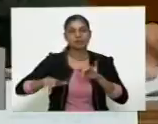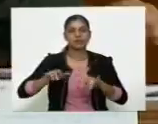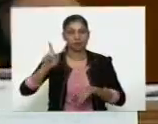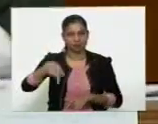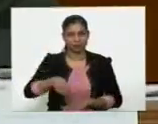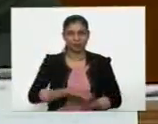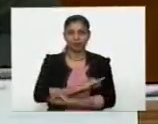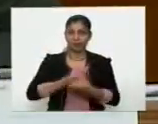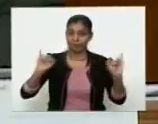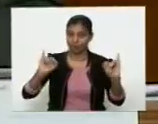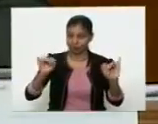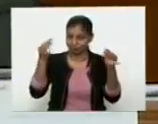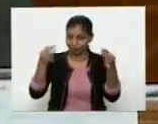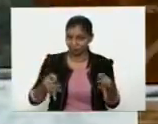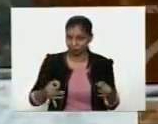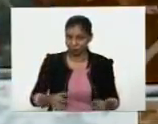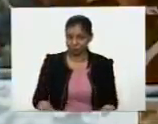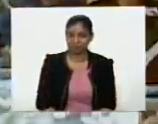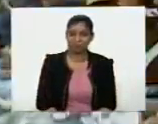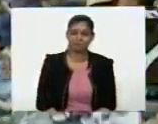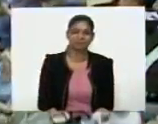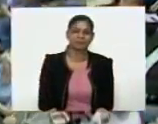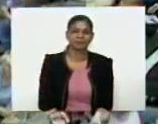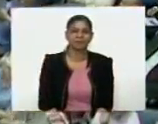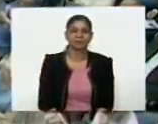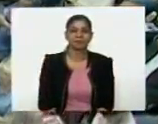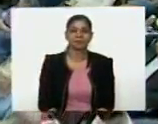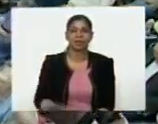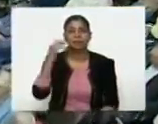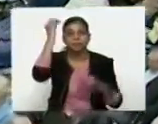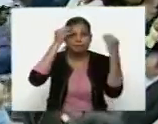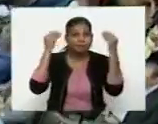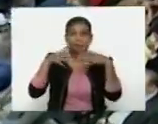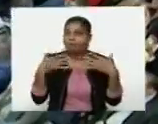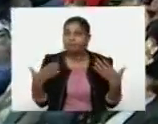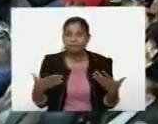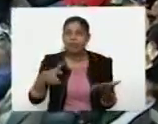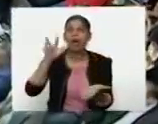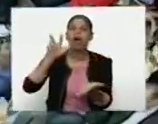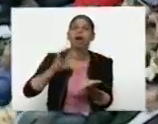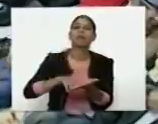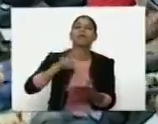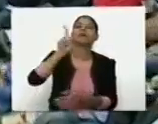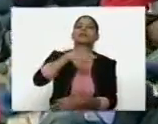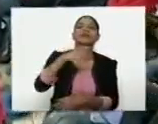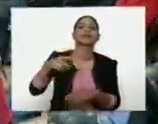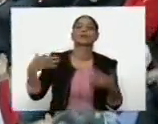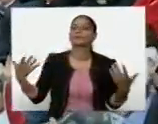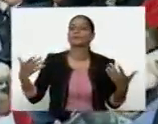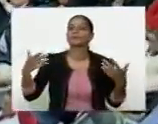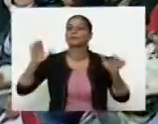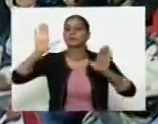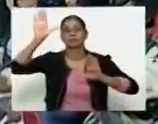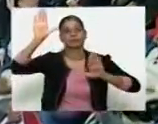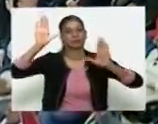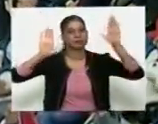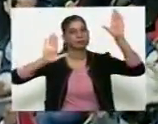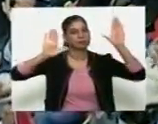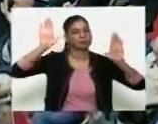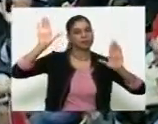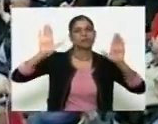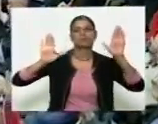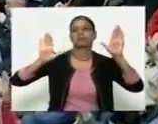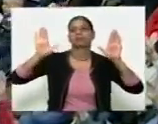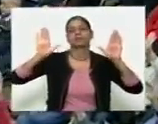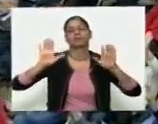presidenta, colegas constituyentes. En consideración para aprobación, el decreto constituyente contra las amenazas de